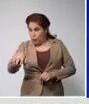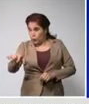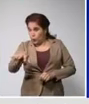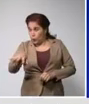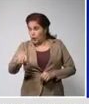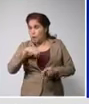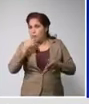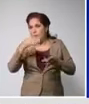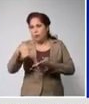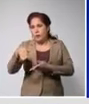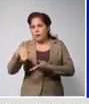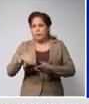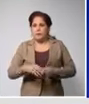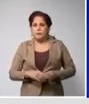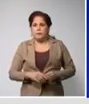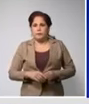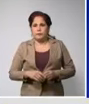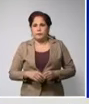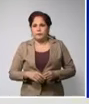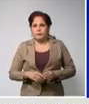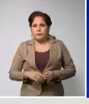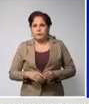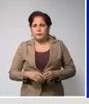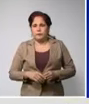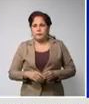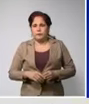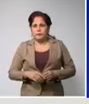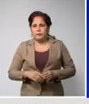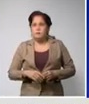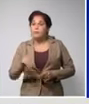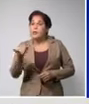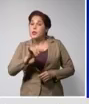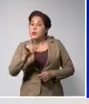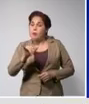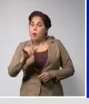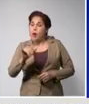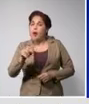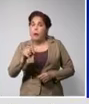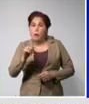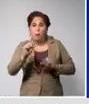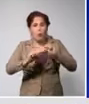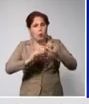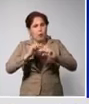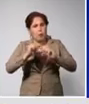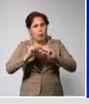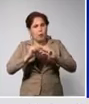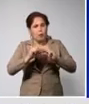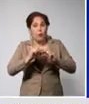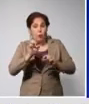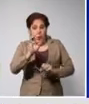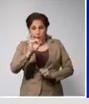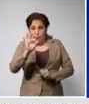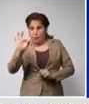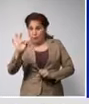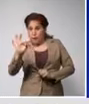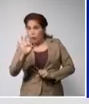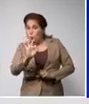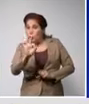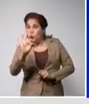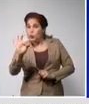Cuba, que también ha tenido la parte de las